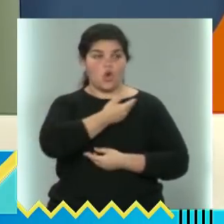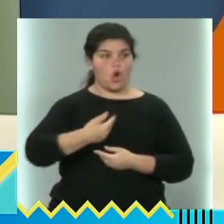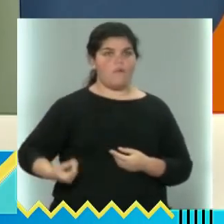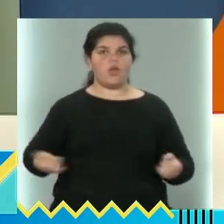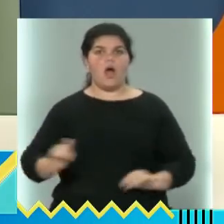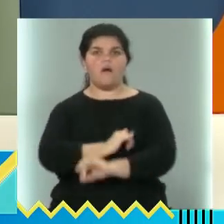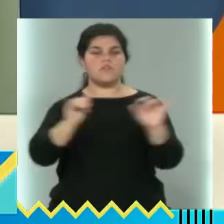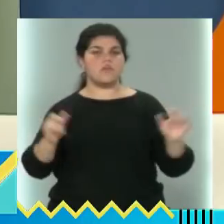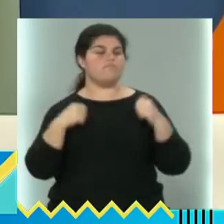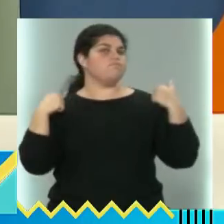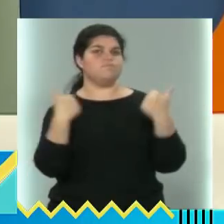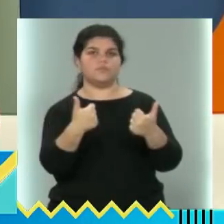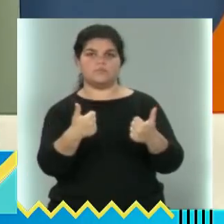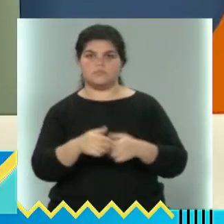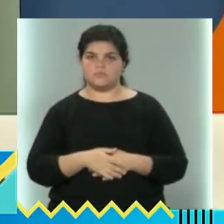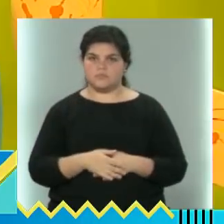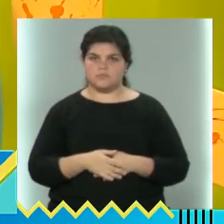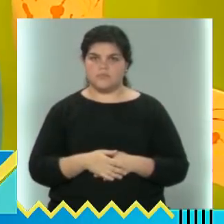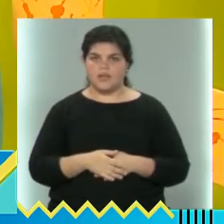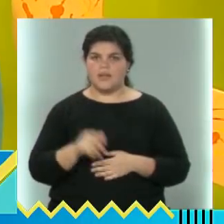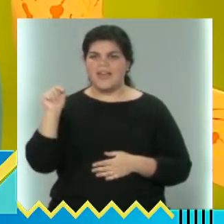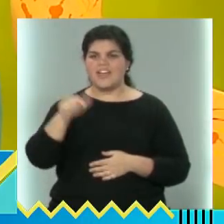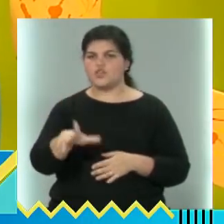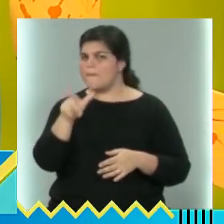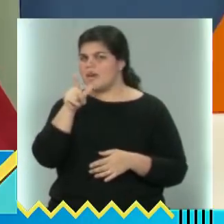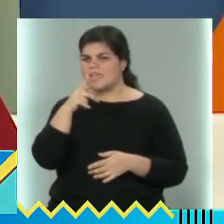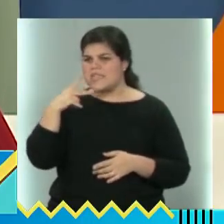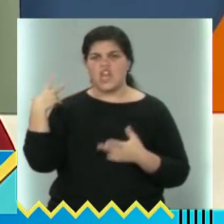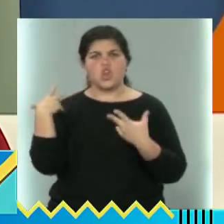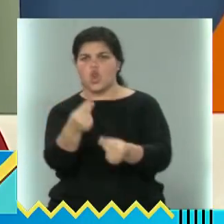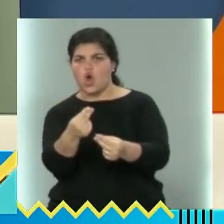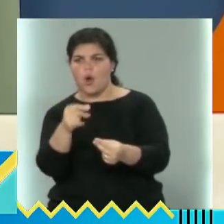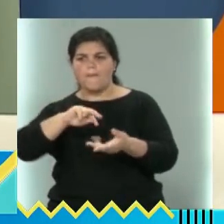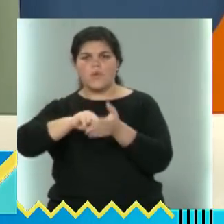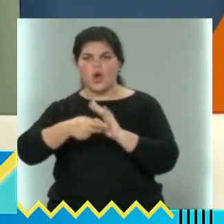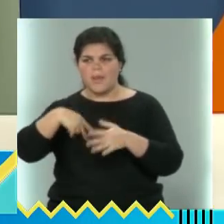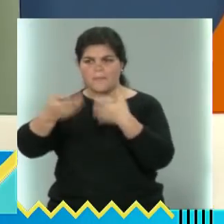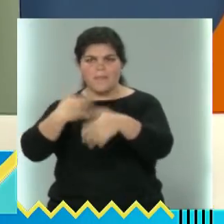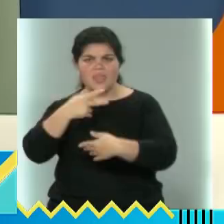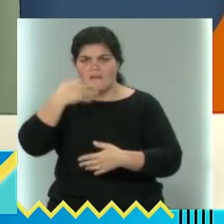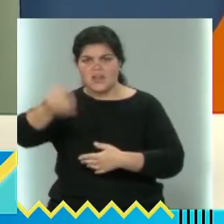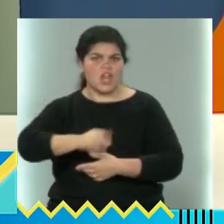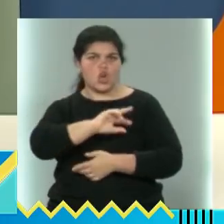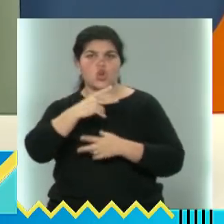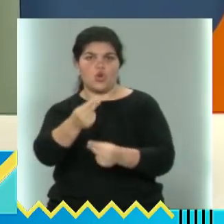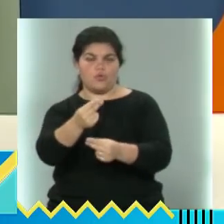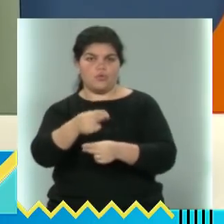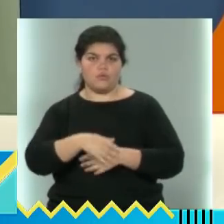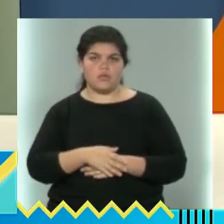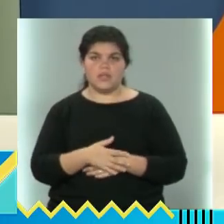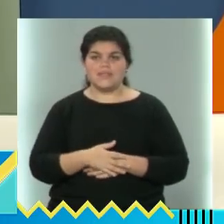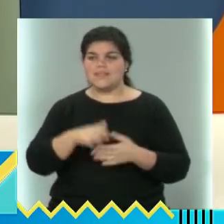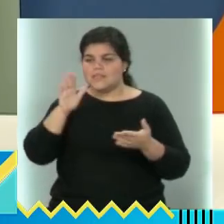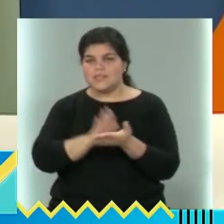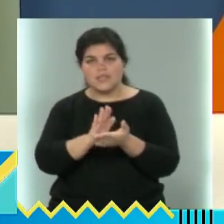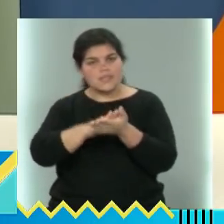todo bien, luz verde. La reacción inmediata fue negar que hubiese cualquier otro tipo de problema. Cuando hubo la certeza y la evidencia